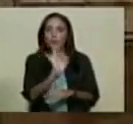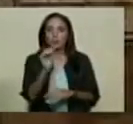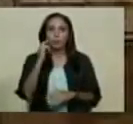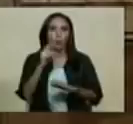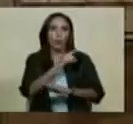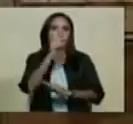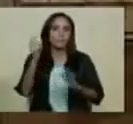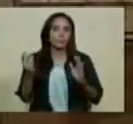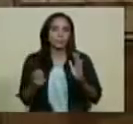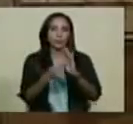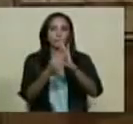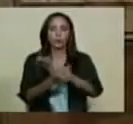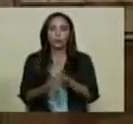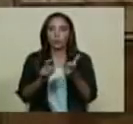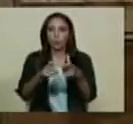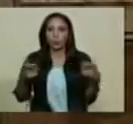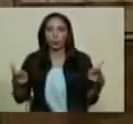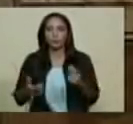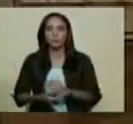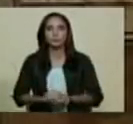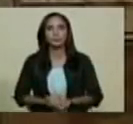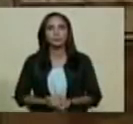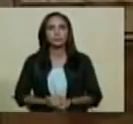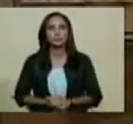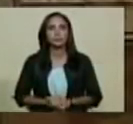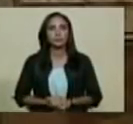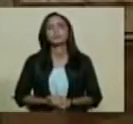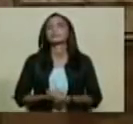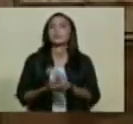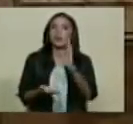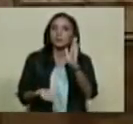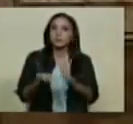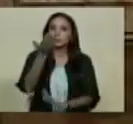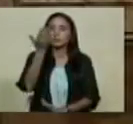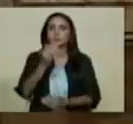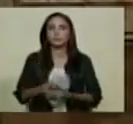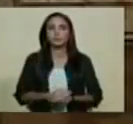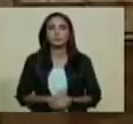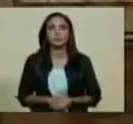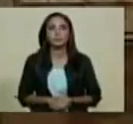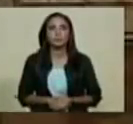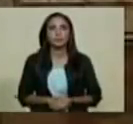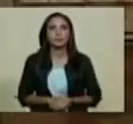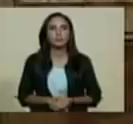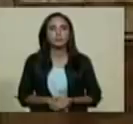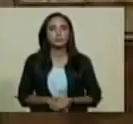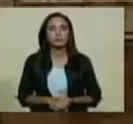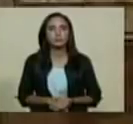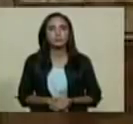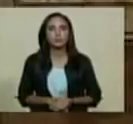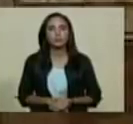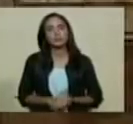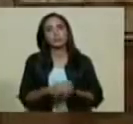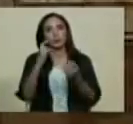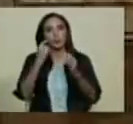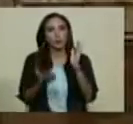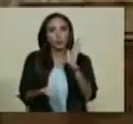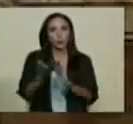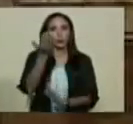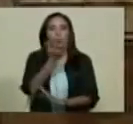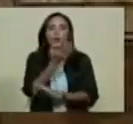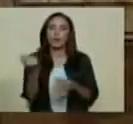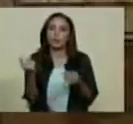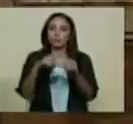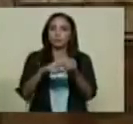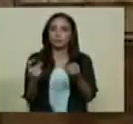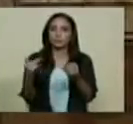de matrícula escolar crecida, incrementada, ¿no? Producto de la